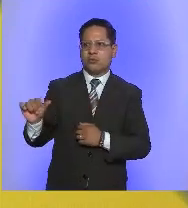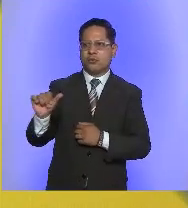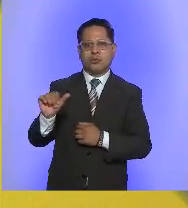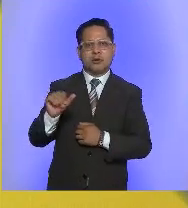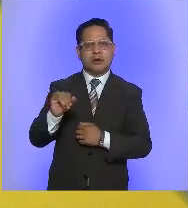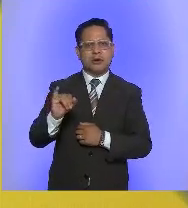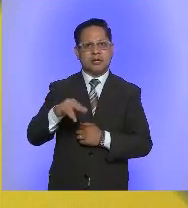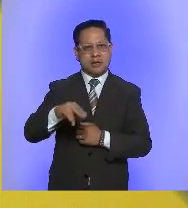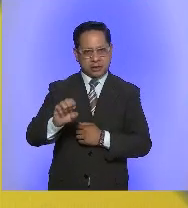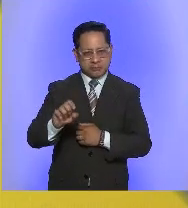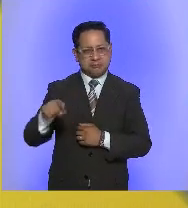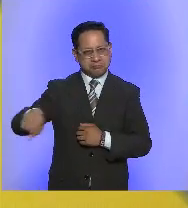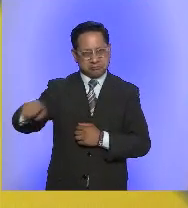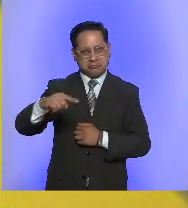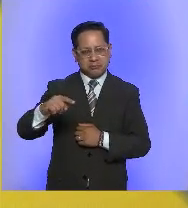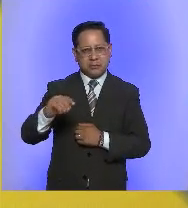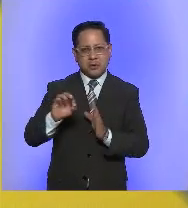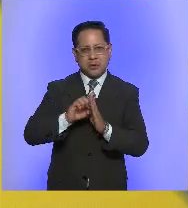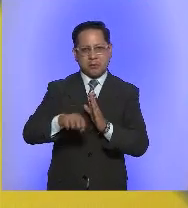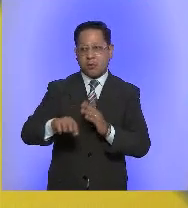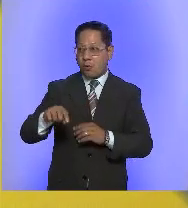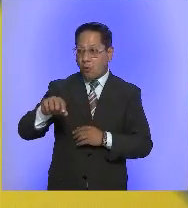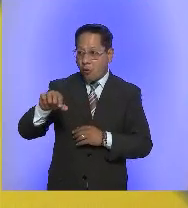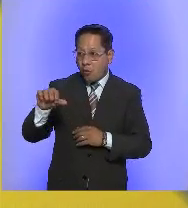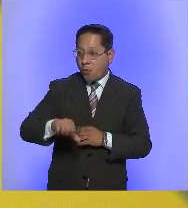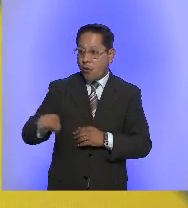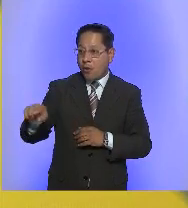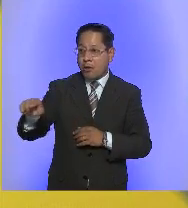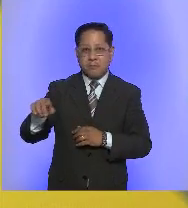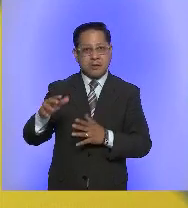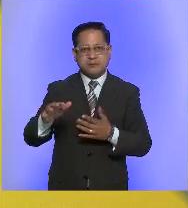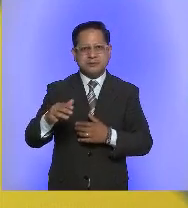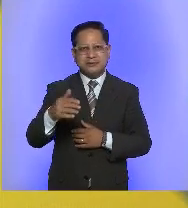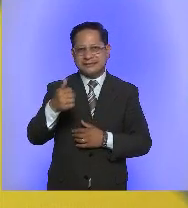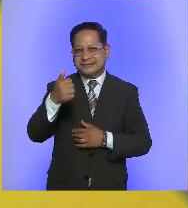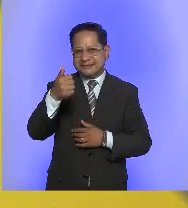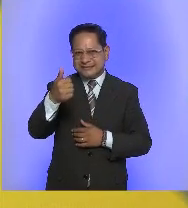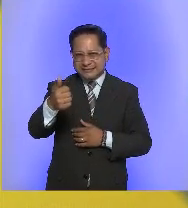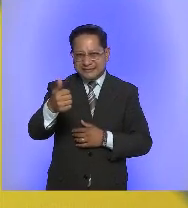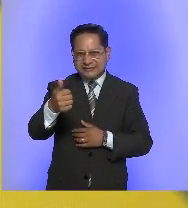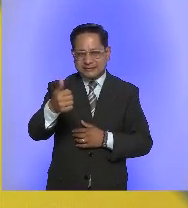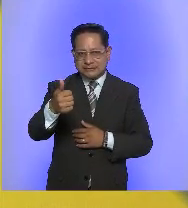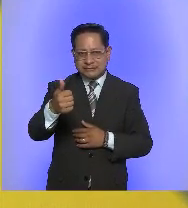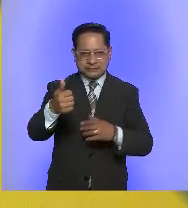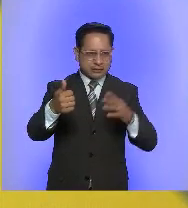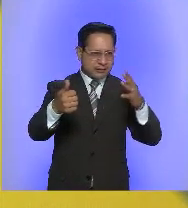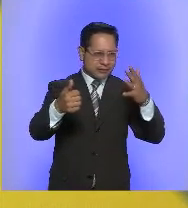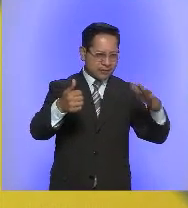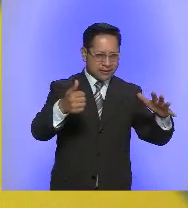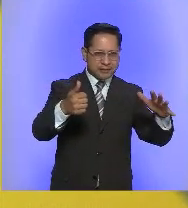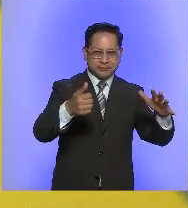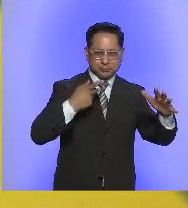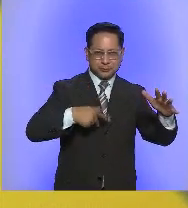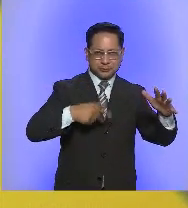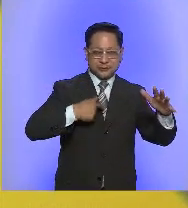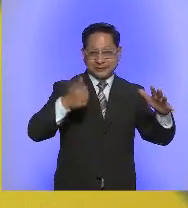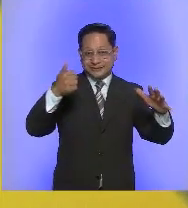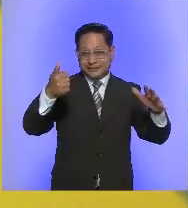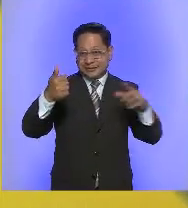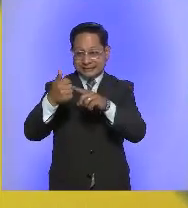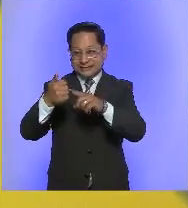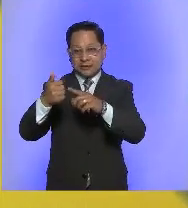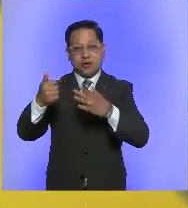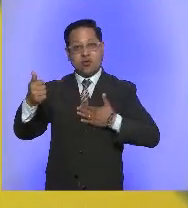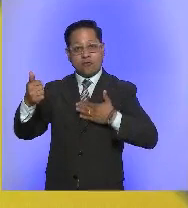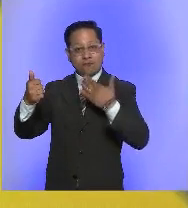día 6 de cada 10 personas confían en el Instituto Nacional Electoral. Y ese es nuestro reto principal